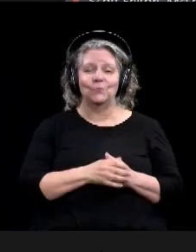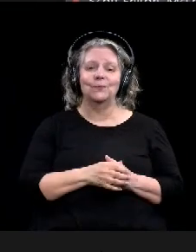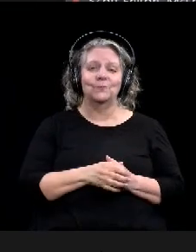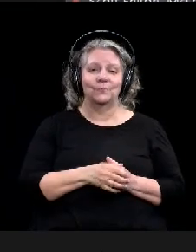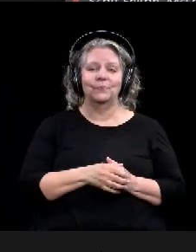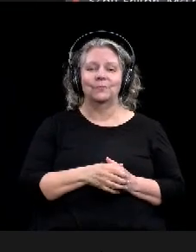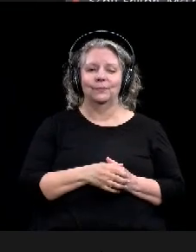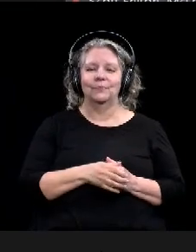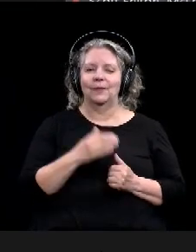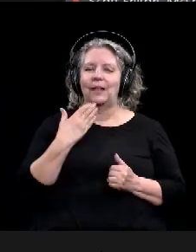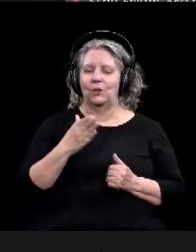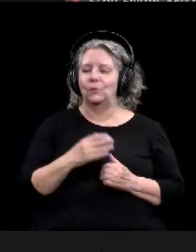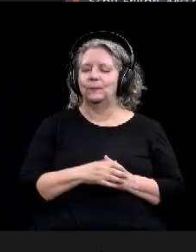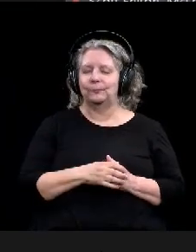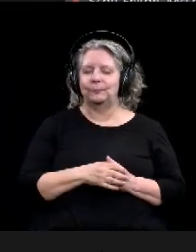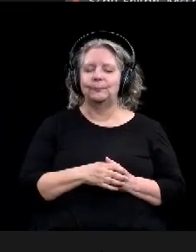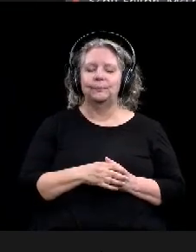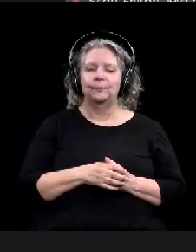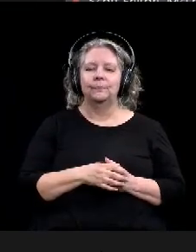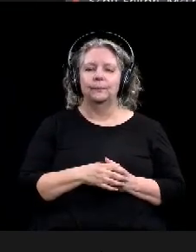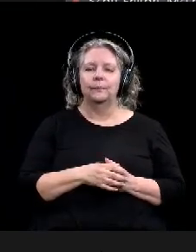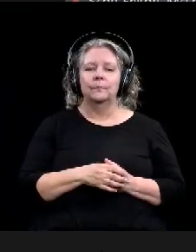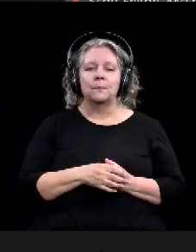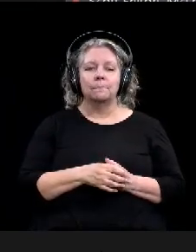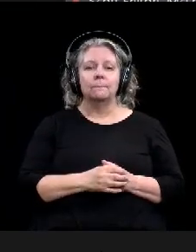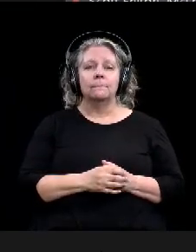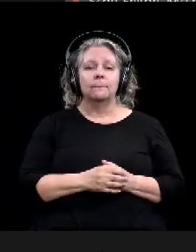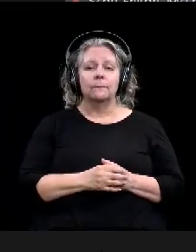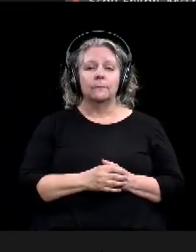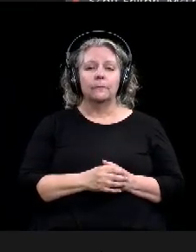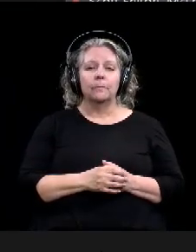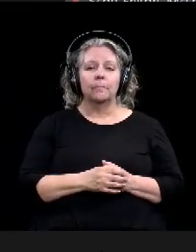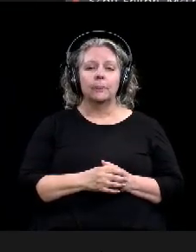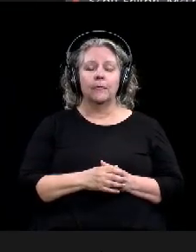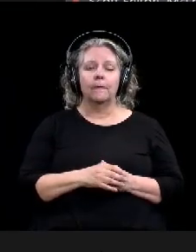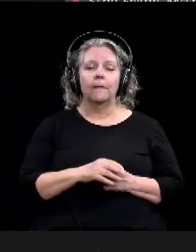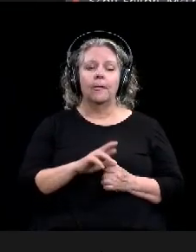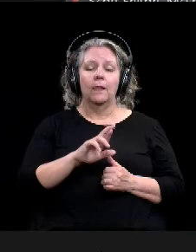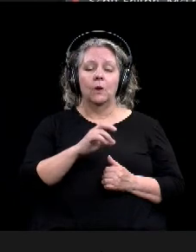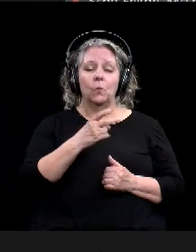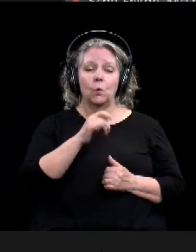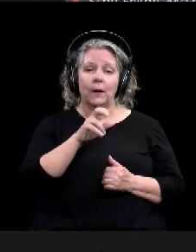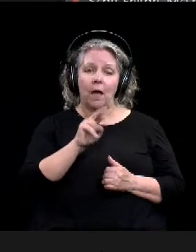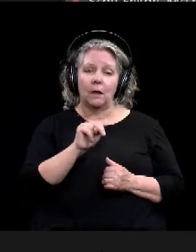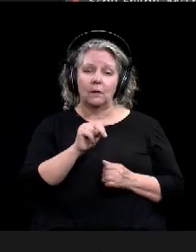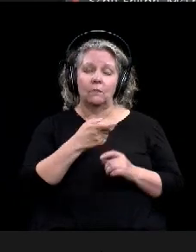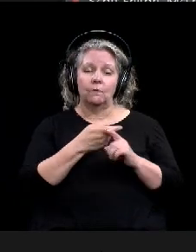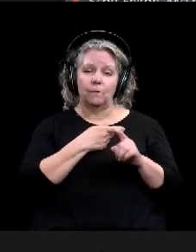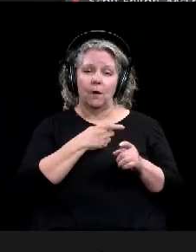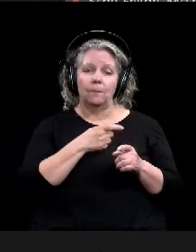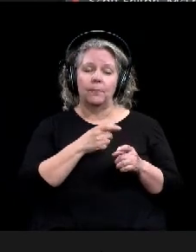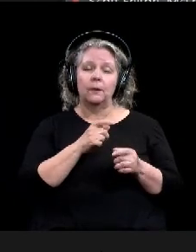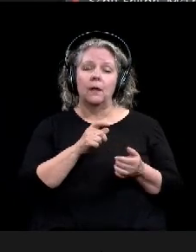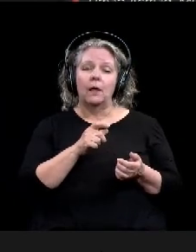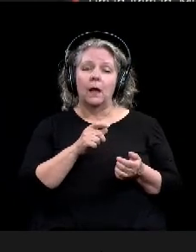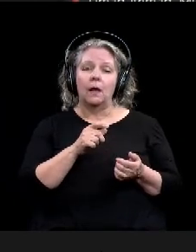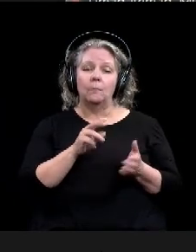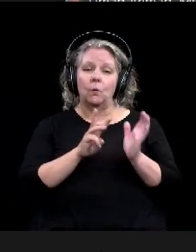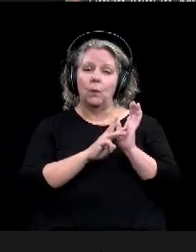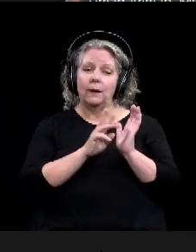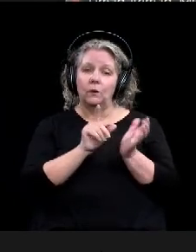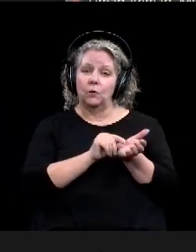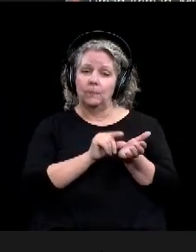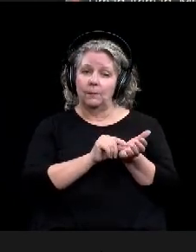fabiana con wake interview roll y puede hacer su primera pregunta hola mi